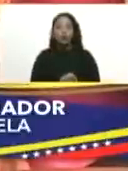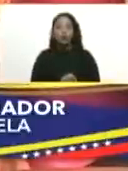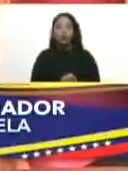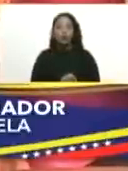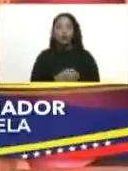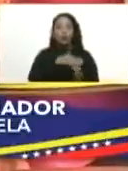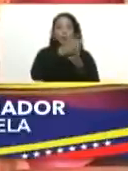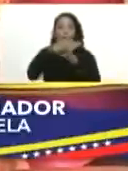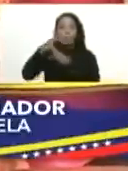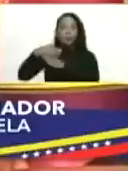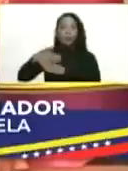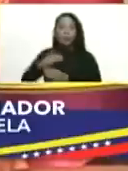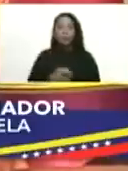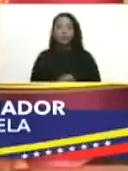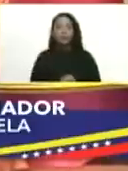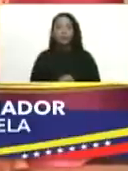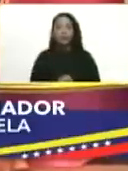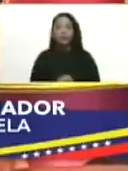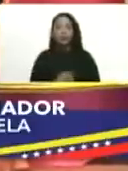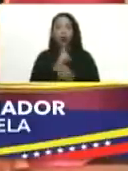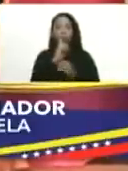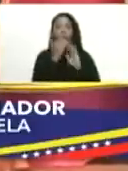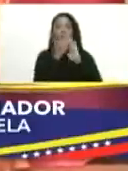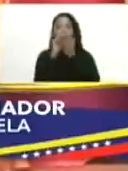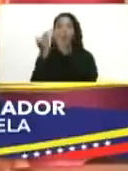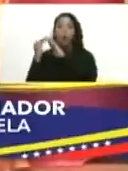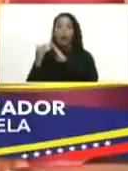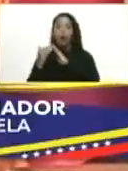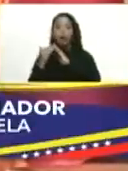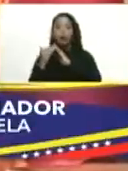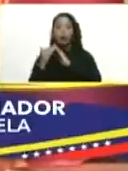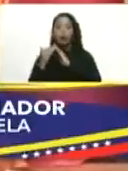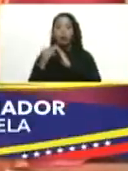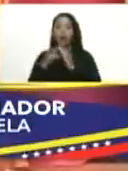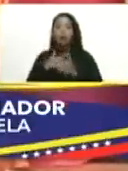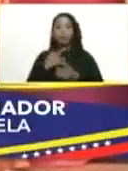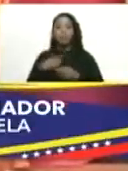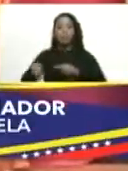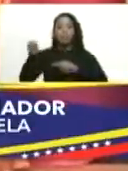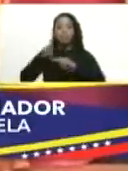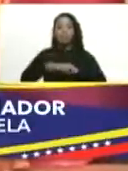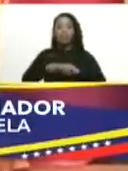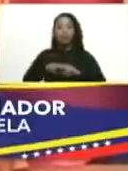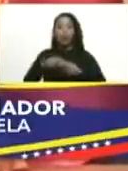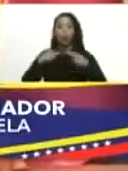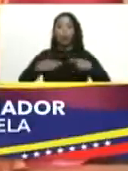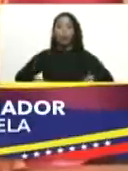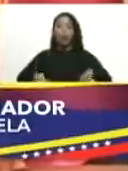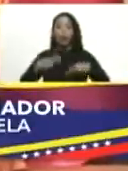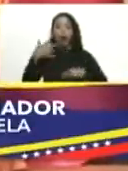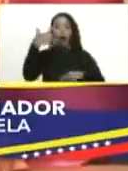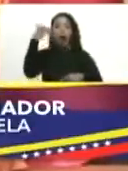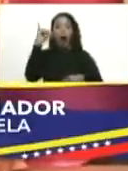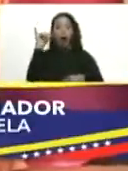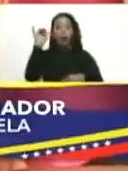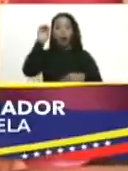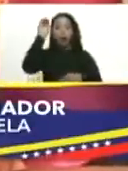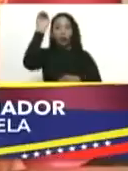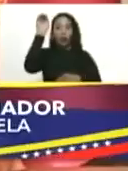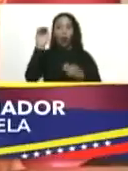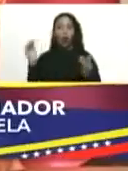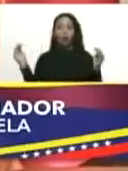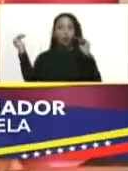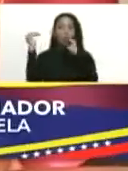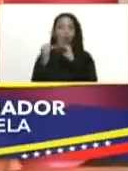compartido de una comunidad que se sienta humanidad y que tenga el destino común